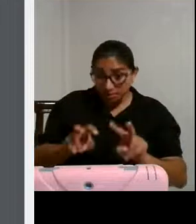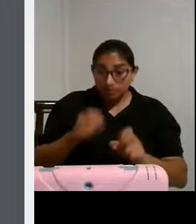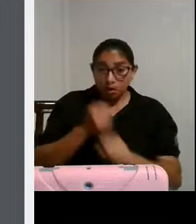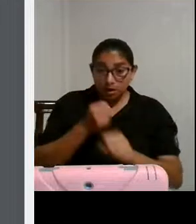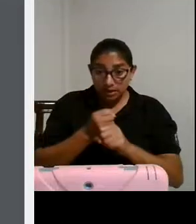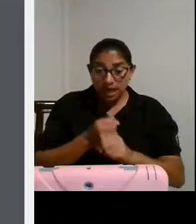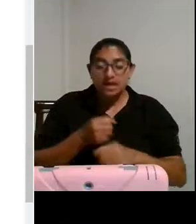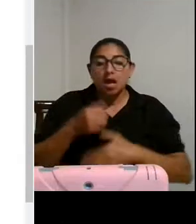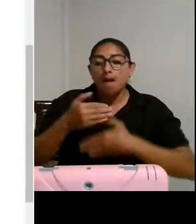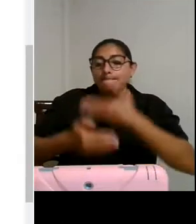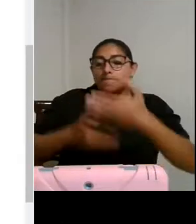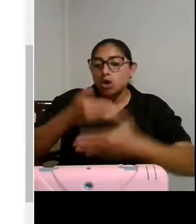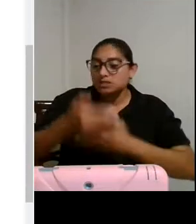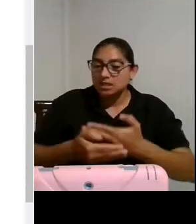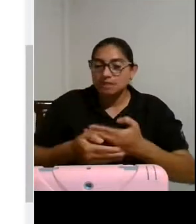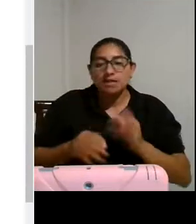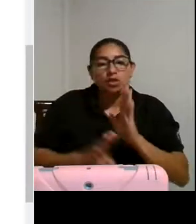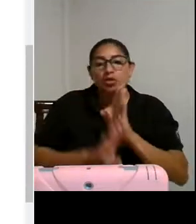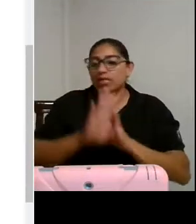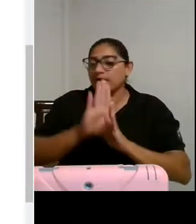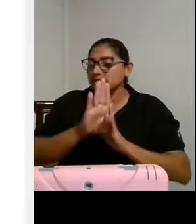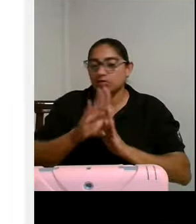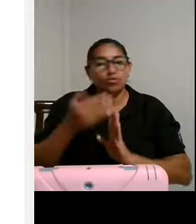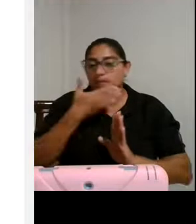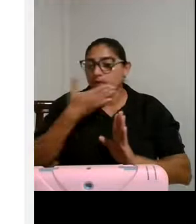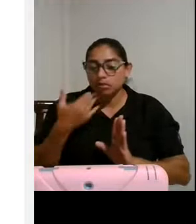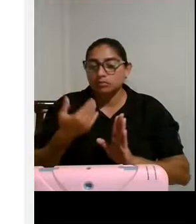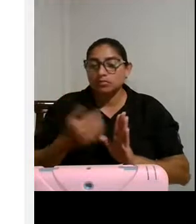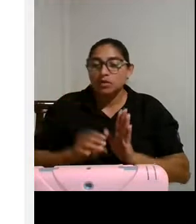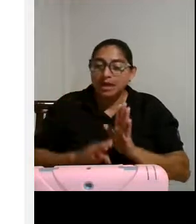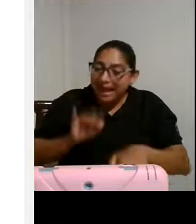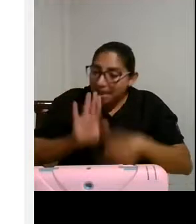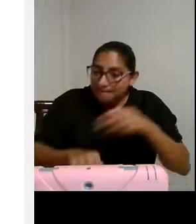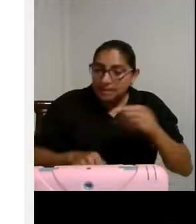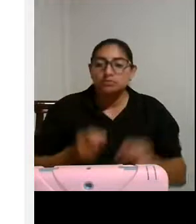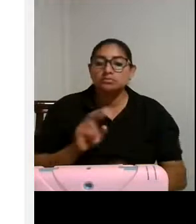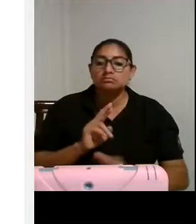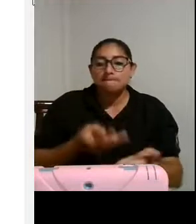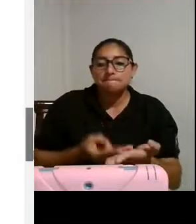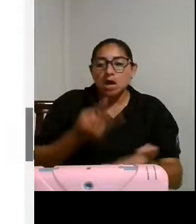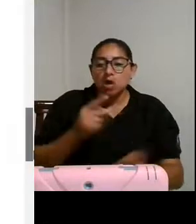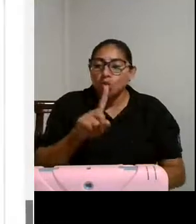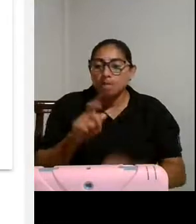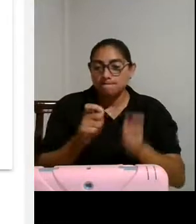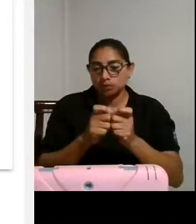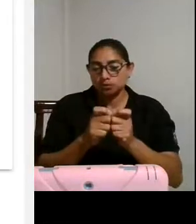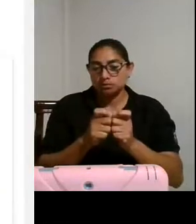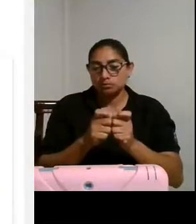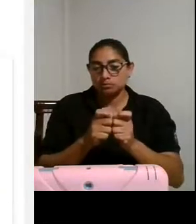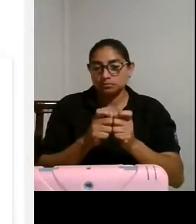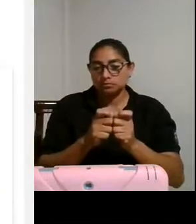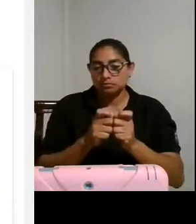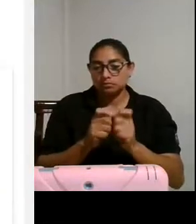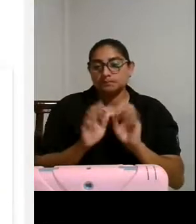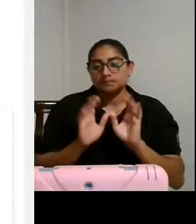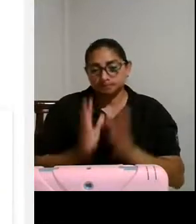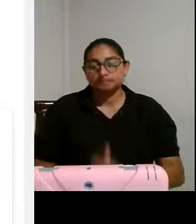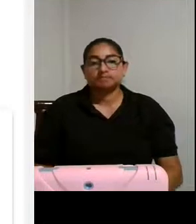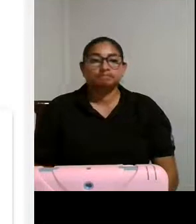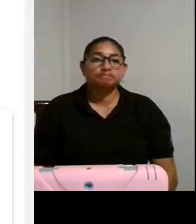Ujú. Bueno. Profe, yo he estado viendo anteriormente videos de este tema